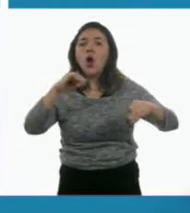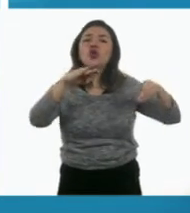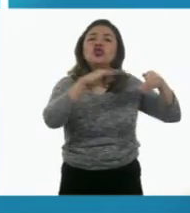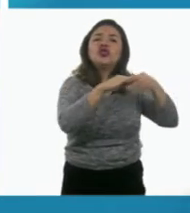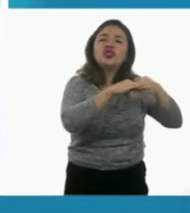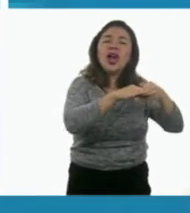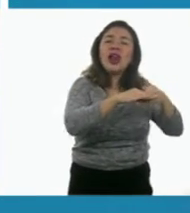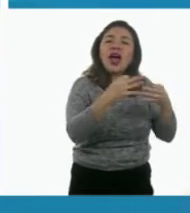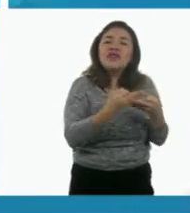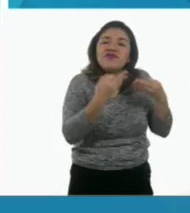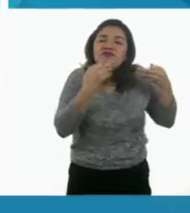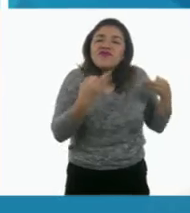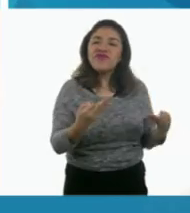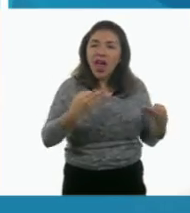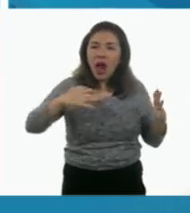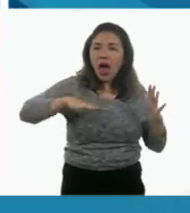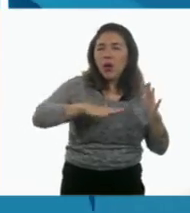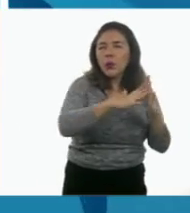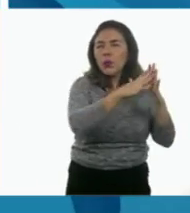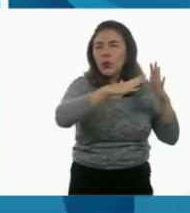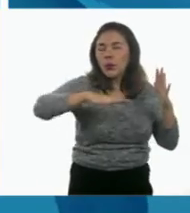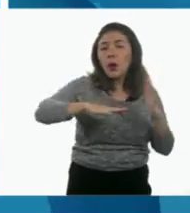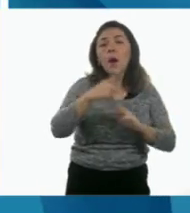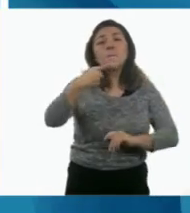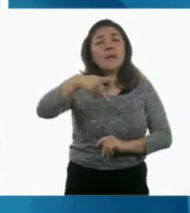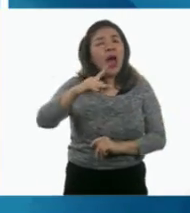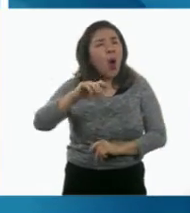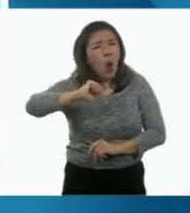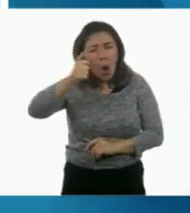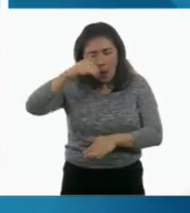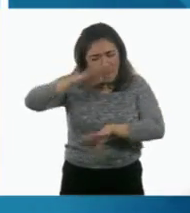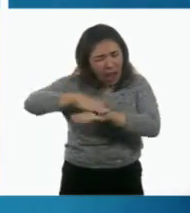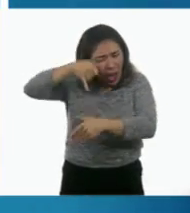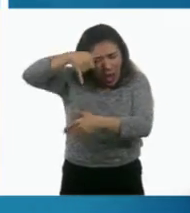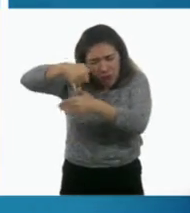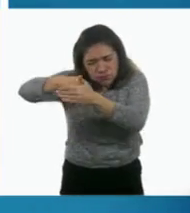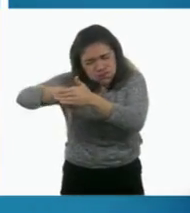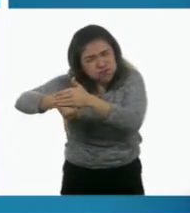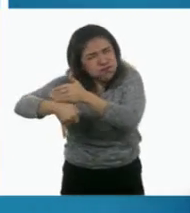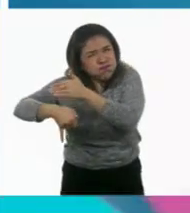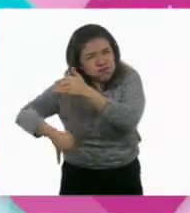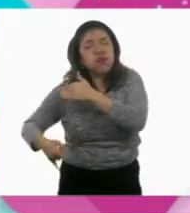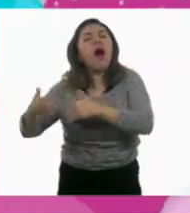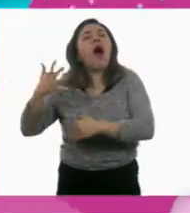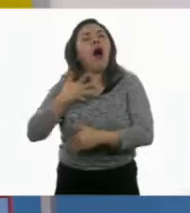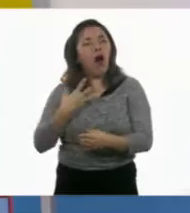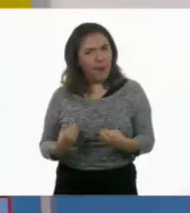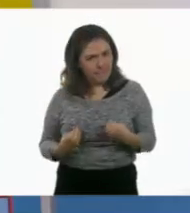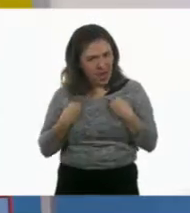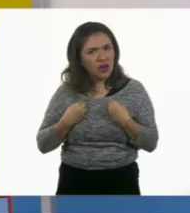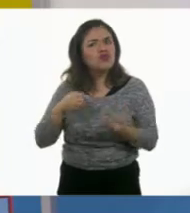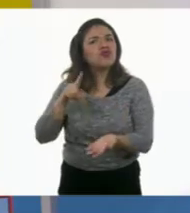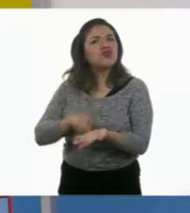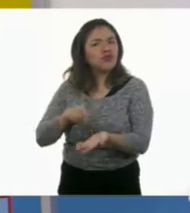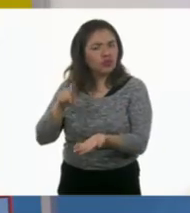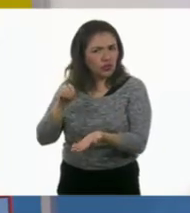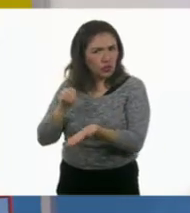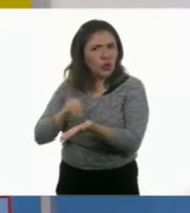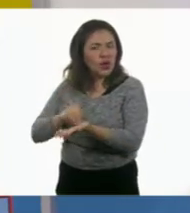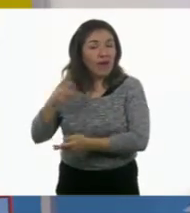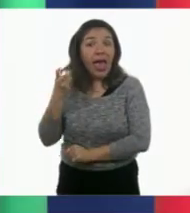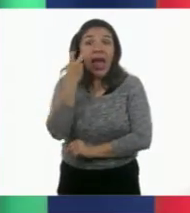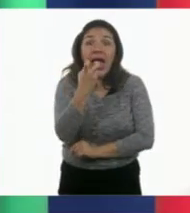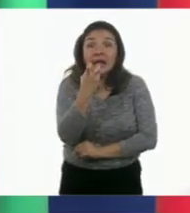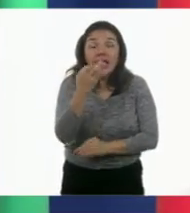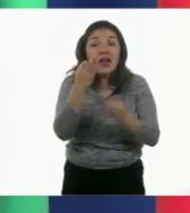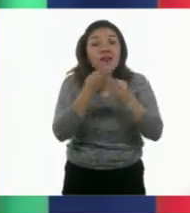costeras, pero existe vida hasta en lo más hondo del océano. Esa información es